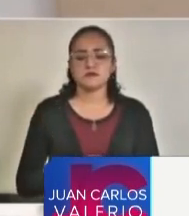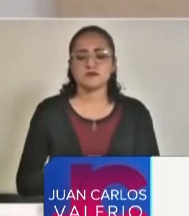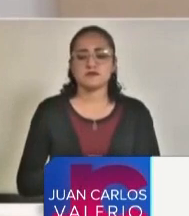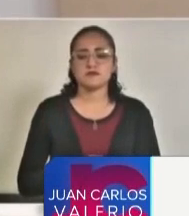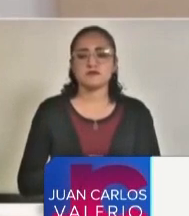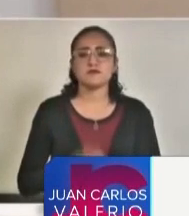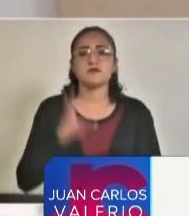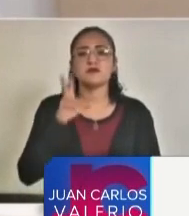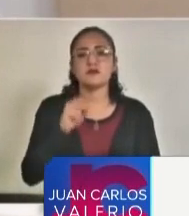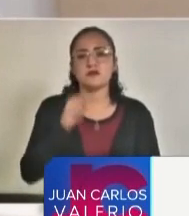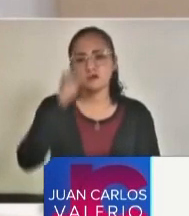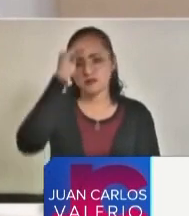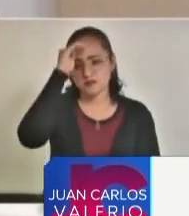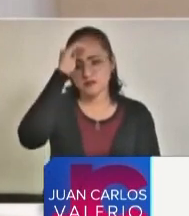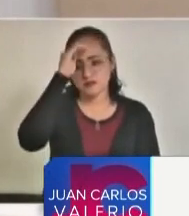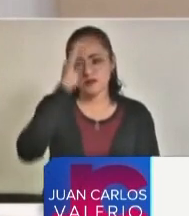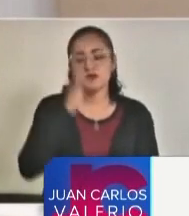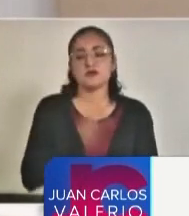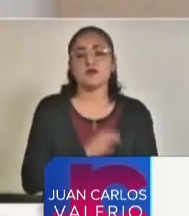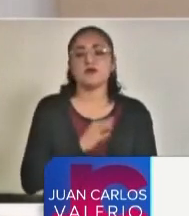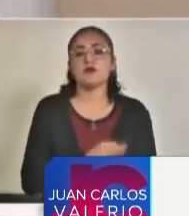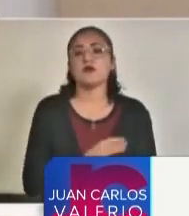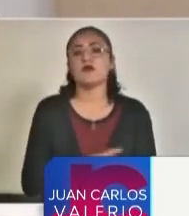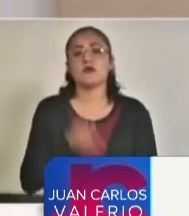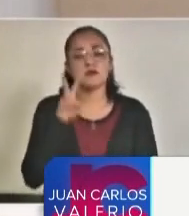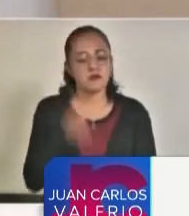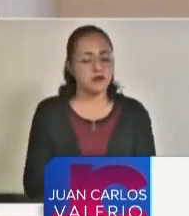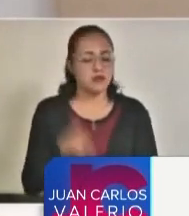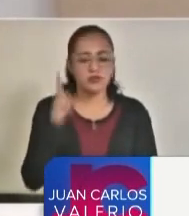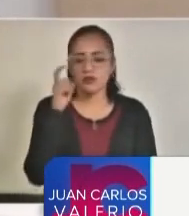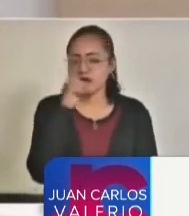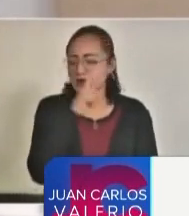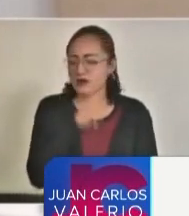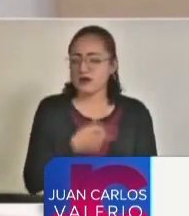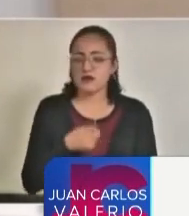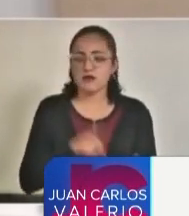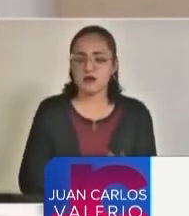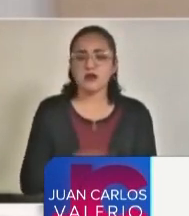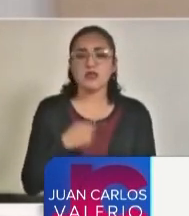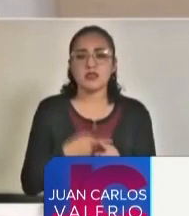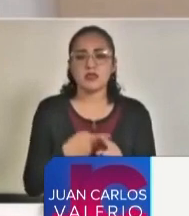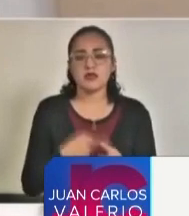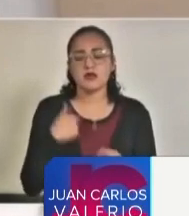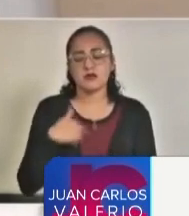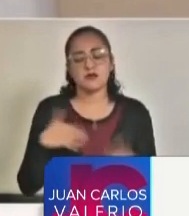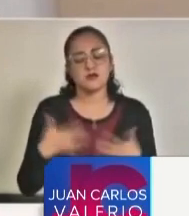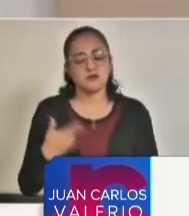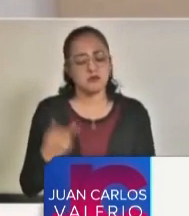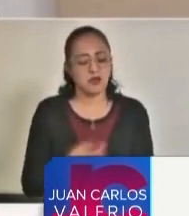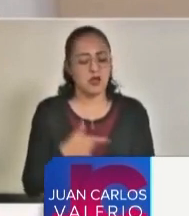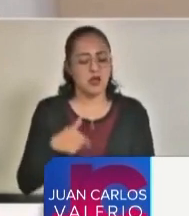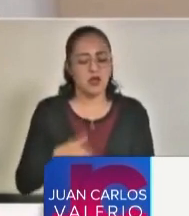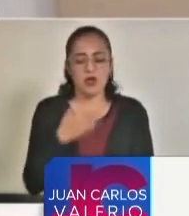no se cuelguen de estos hechos complicados, difíciles que estamos